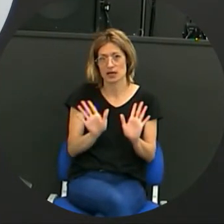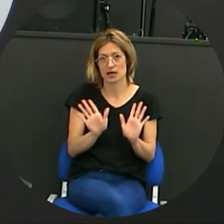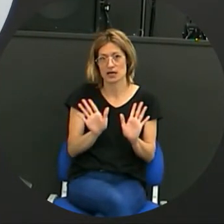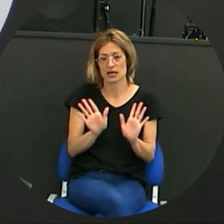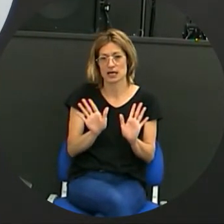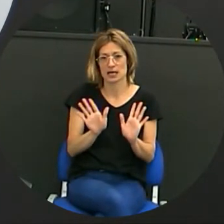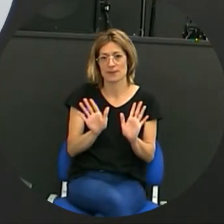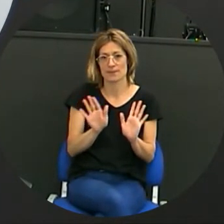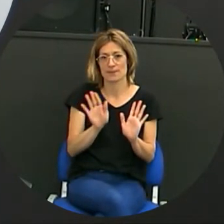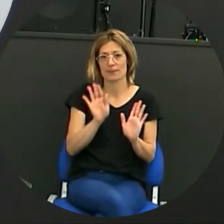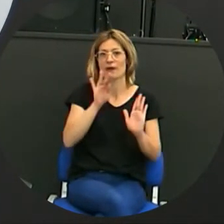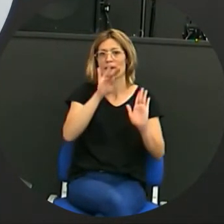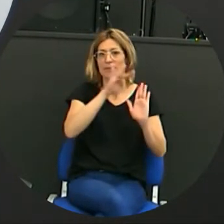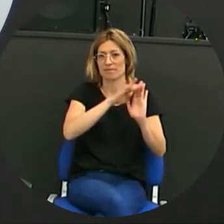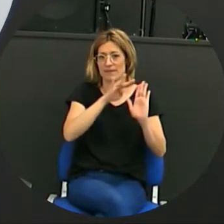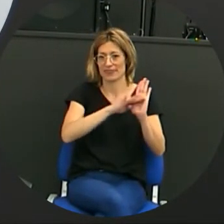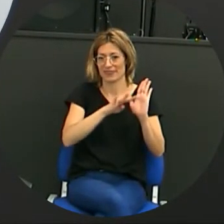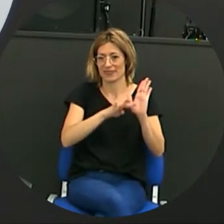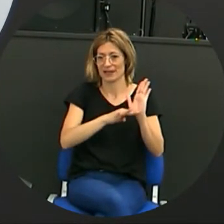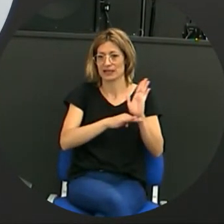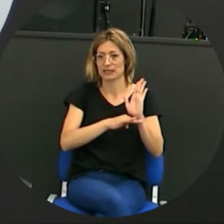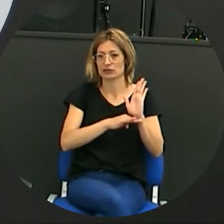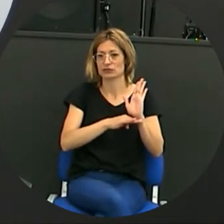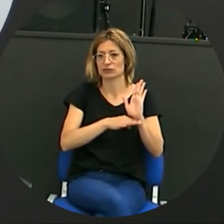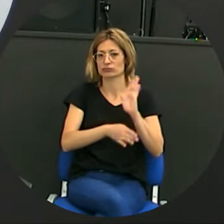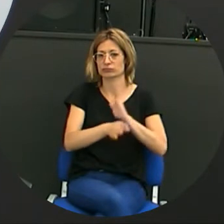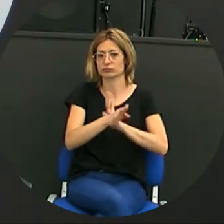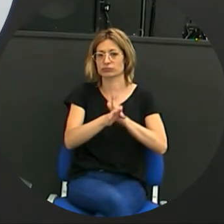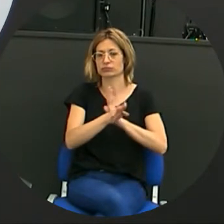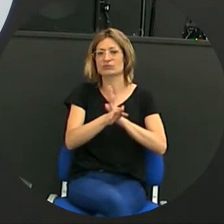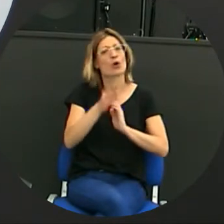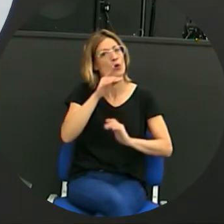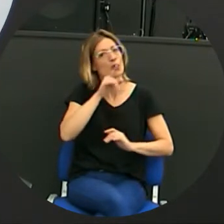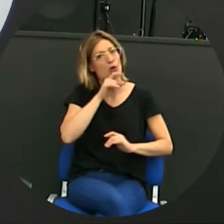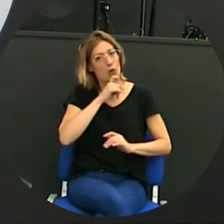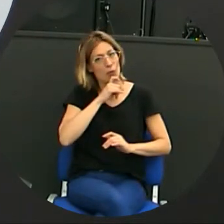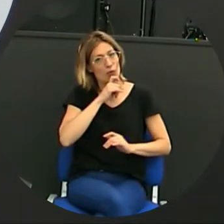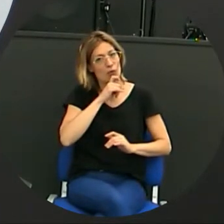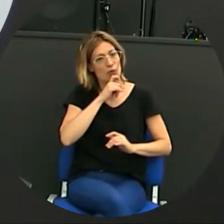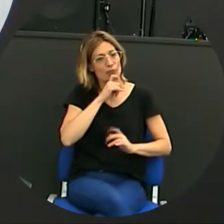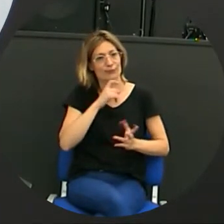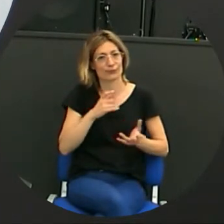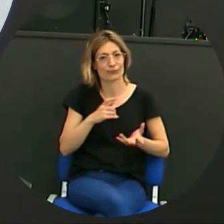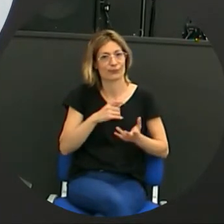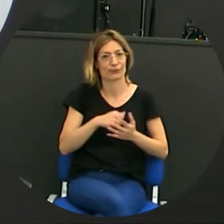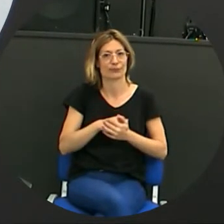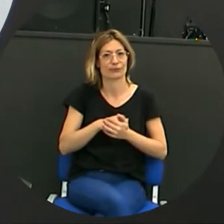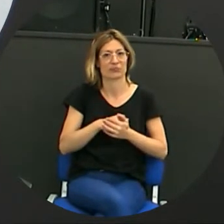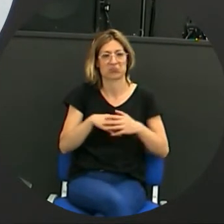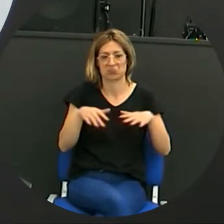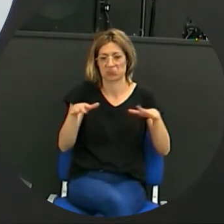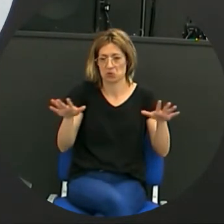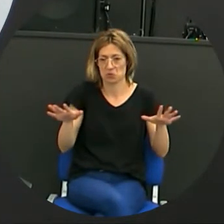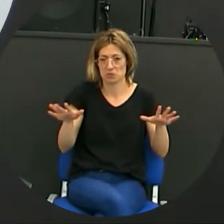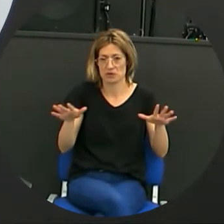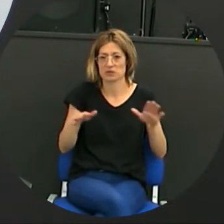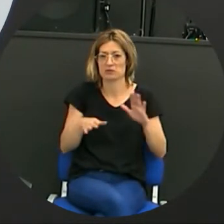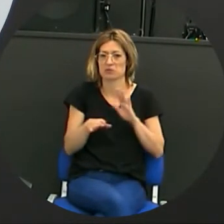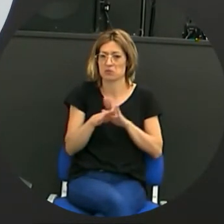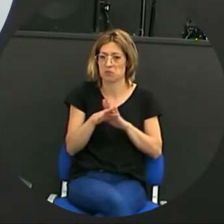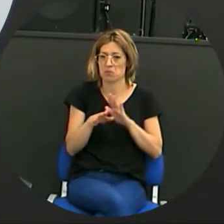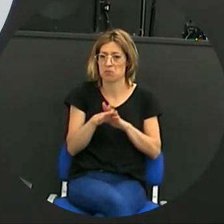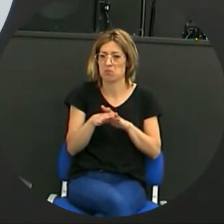por decreto ley cómo tendremos que continuar. En tanto y cuanto, pues vamos a seguir como hasta